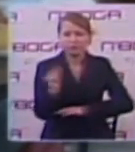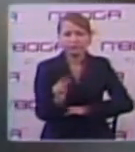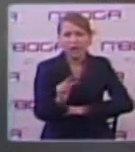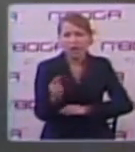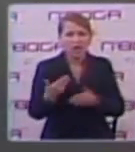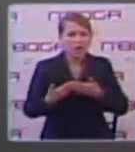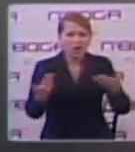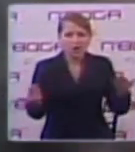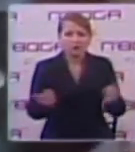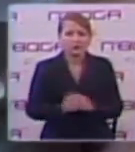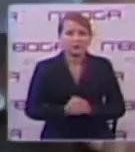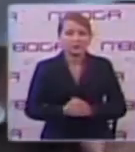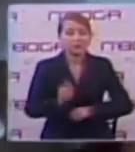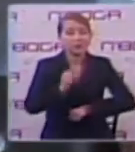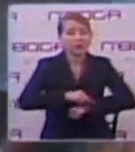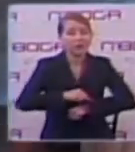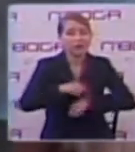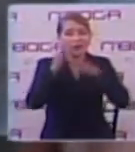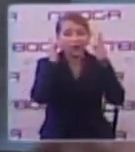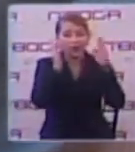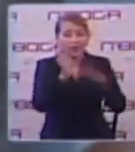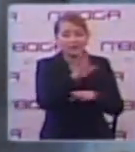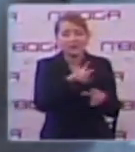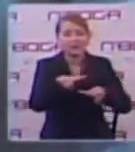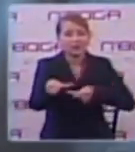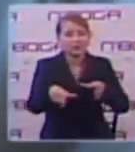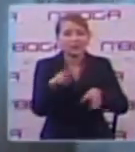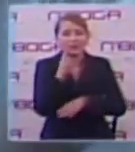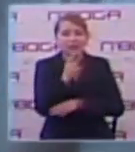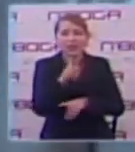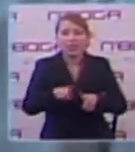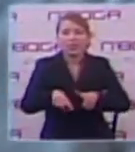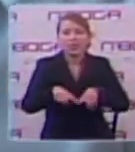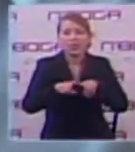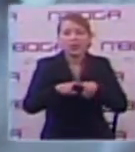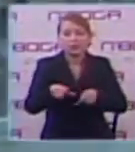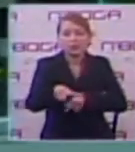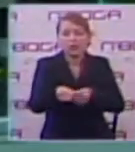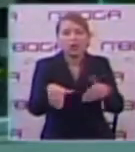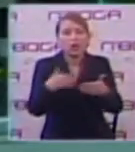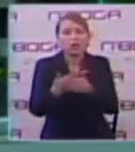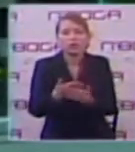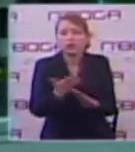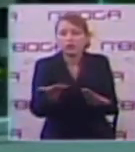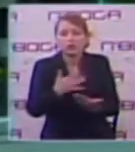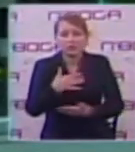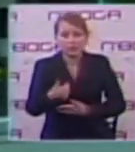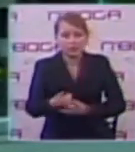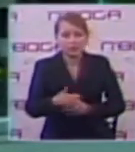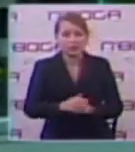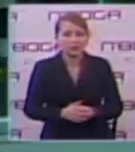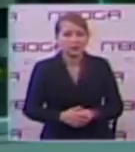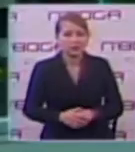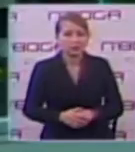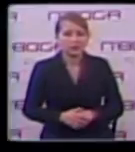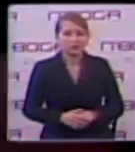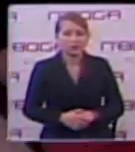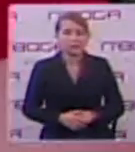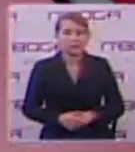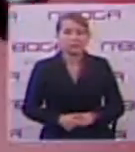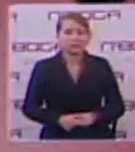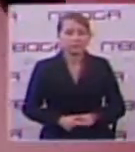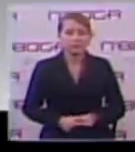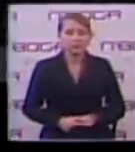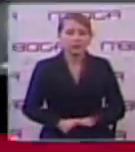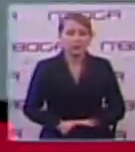de mercado. Los horarios de atención de Una Vaca en el Tejado dependerán de la plaza comercial donde están ubicados.